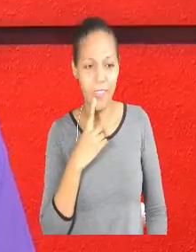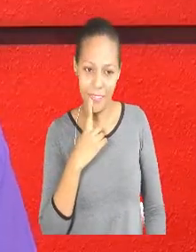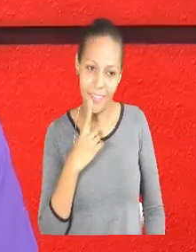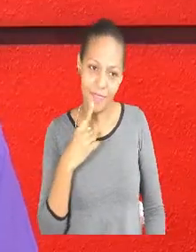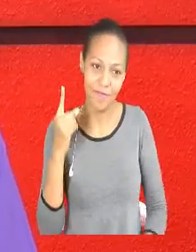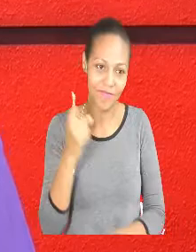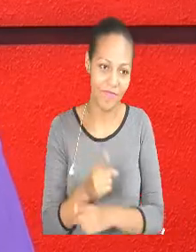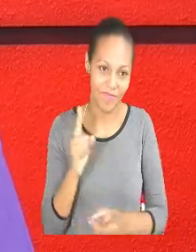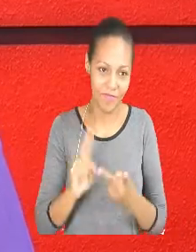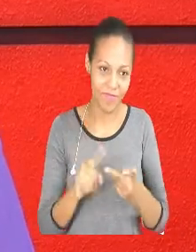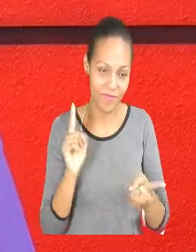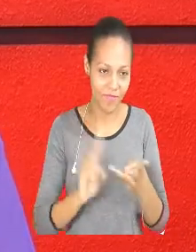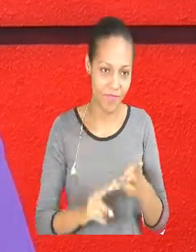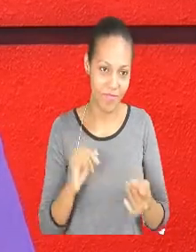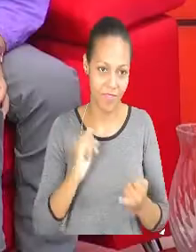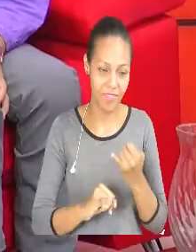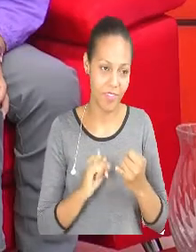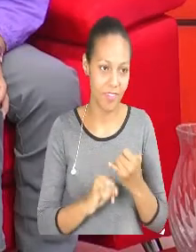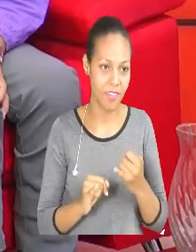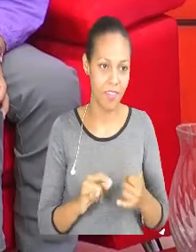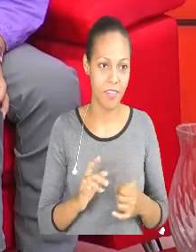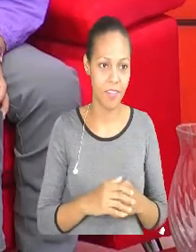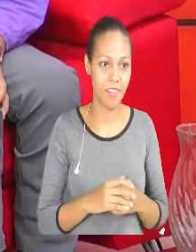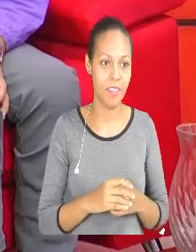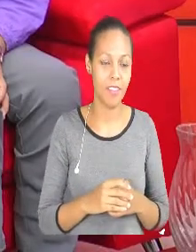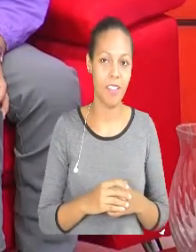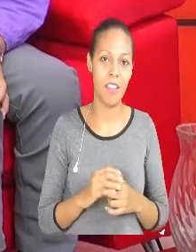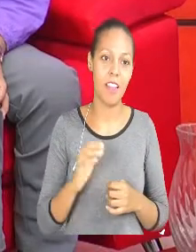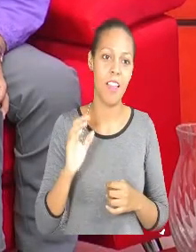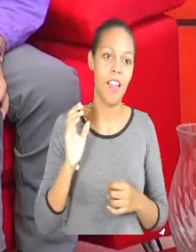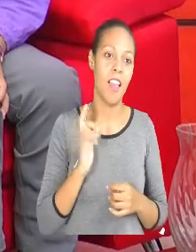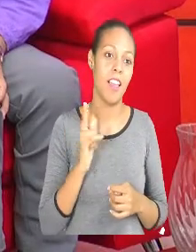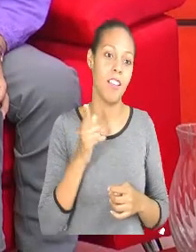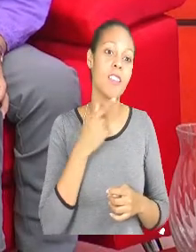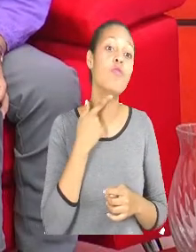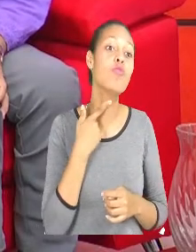pregunta es, ¿grande o pequeño, Mar?